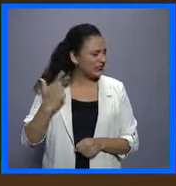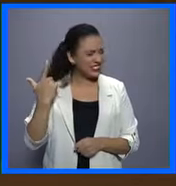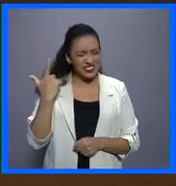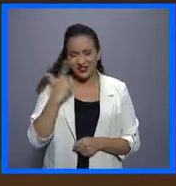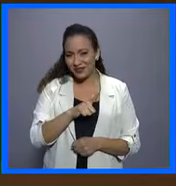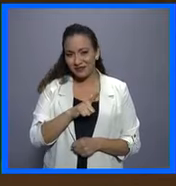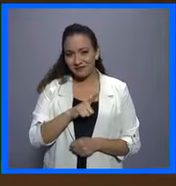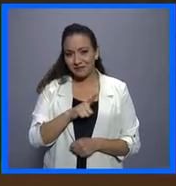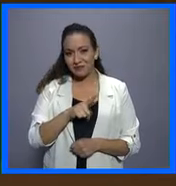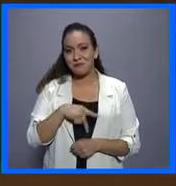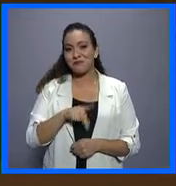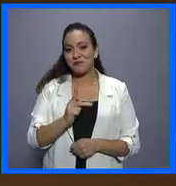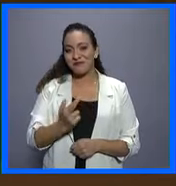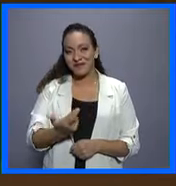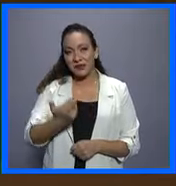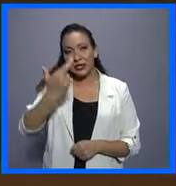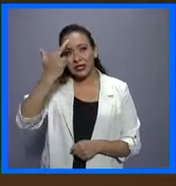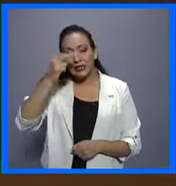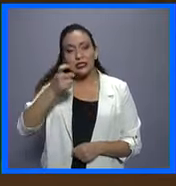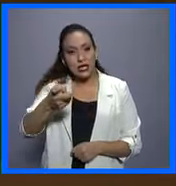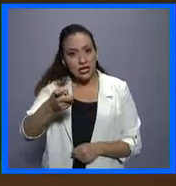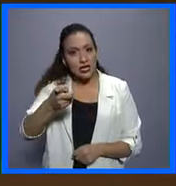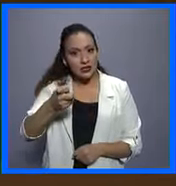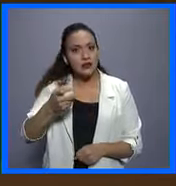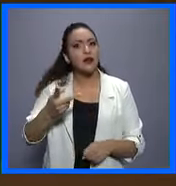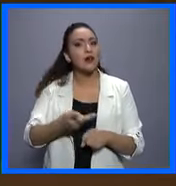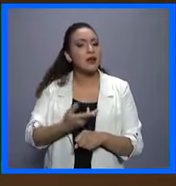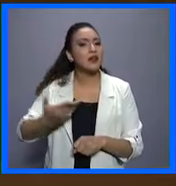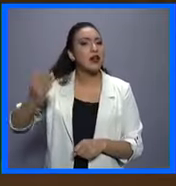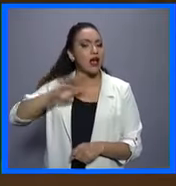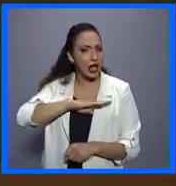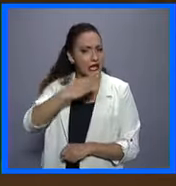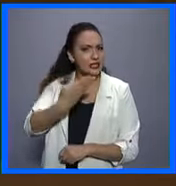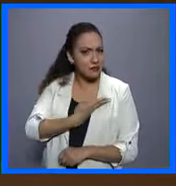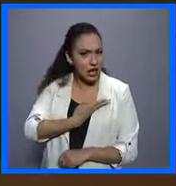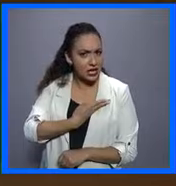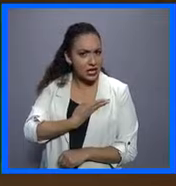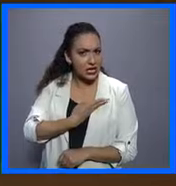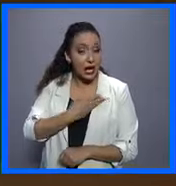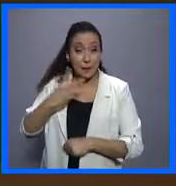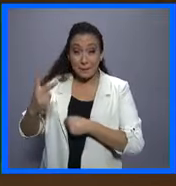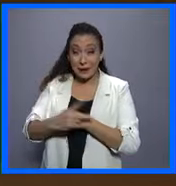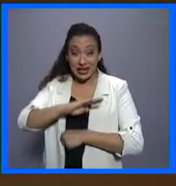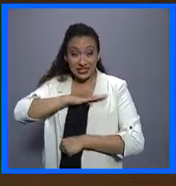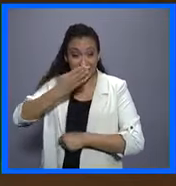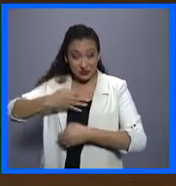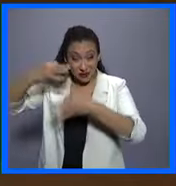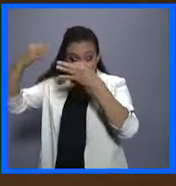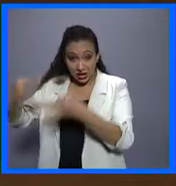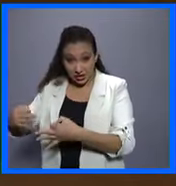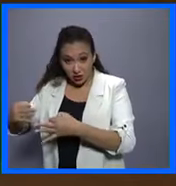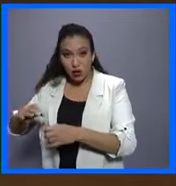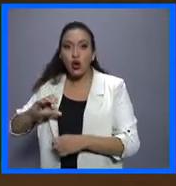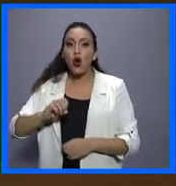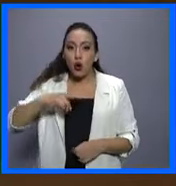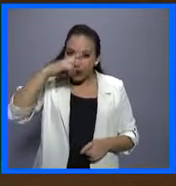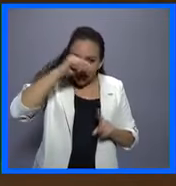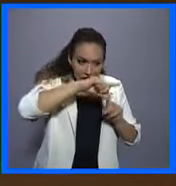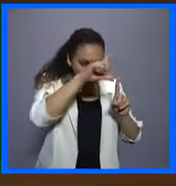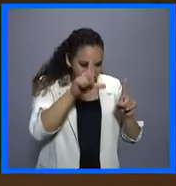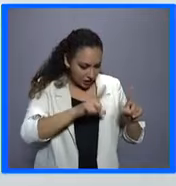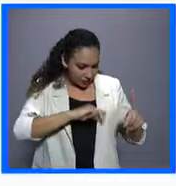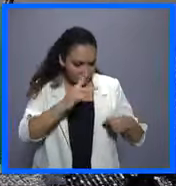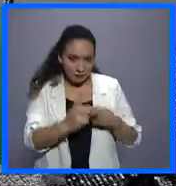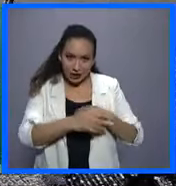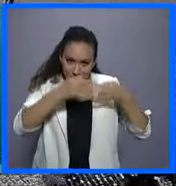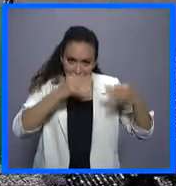verdad es que cuando eso ocurrió, España no era todavía España, ni México era todavía